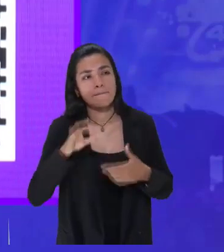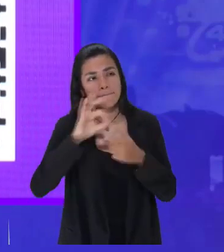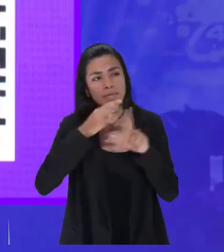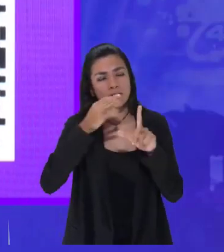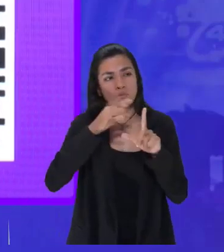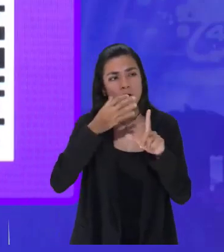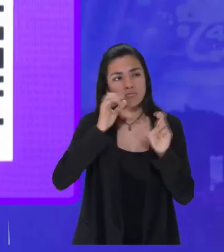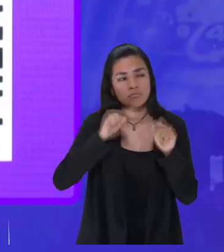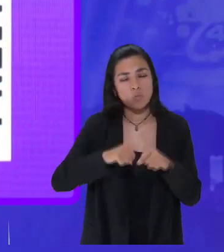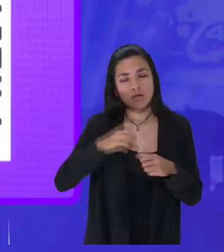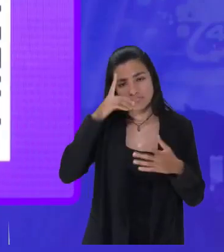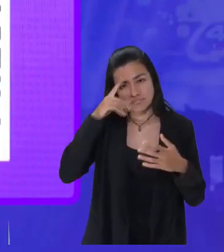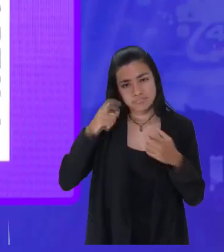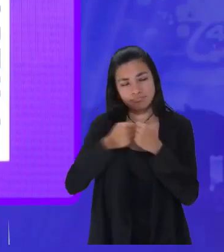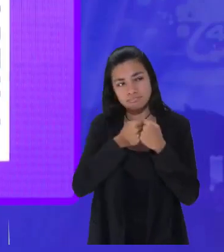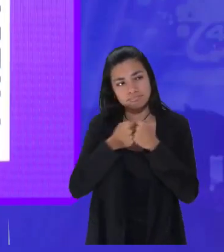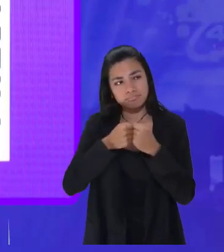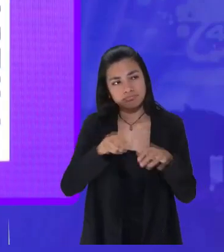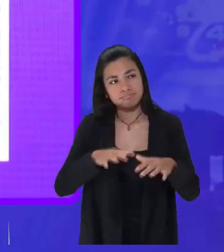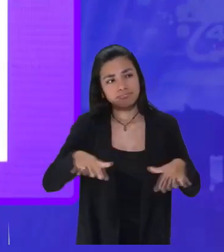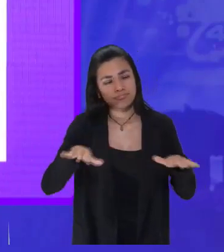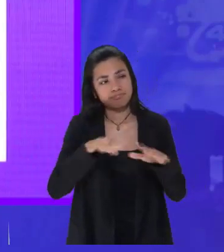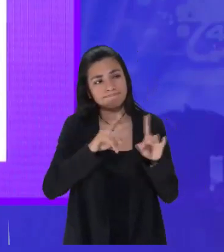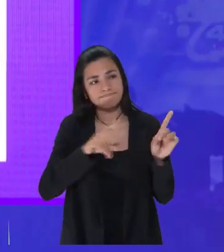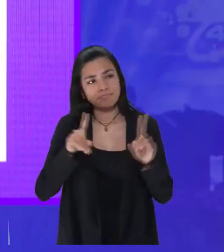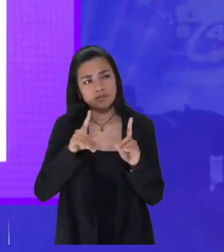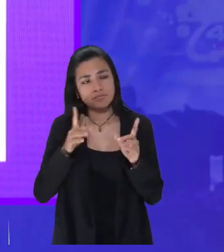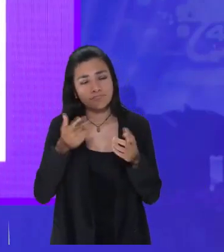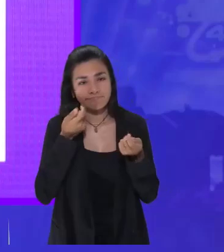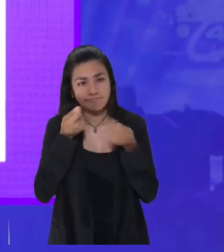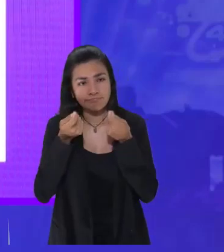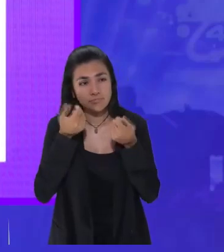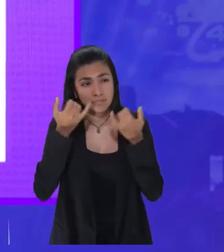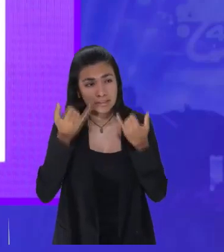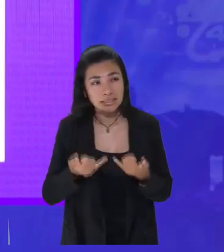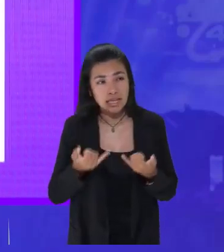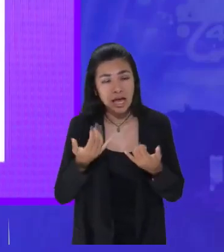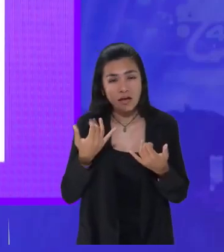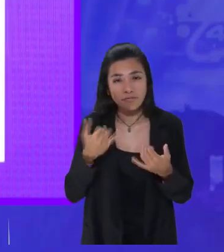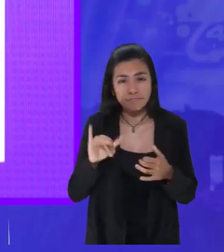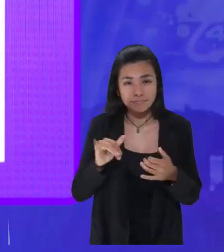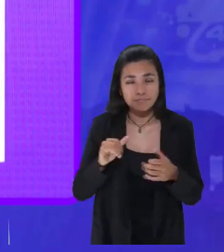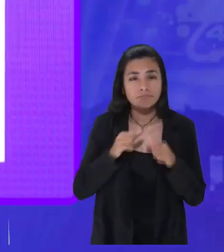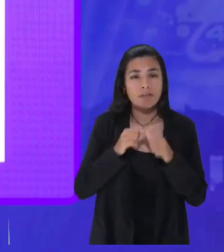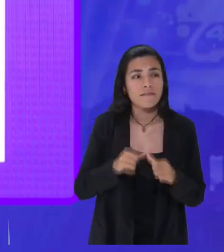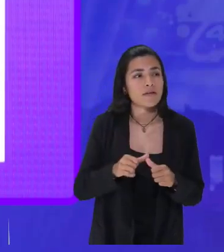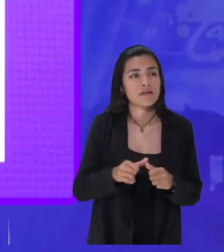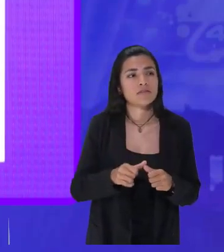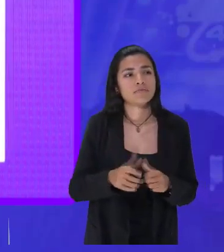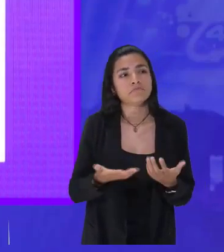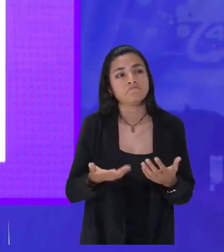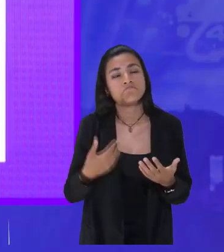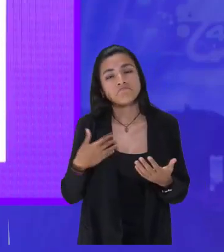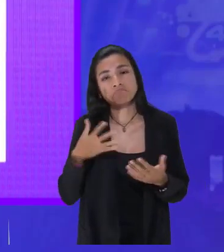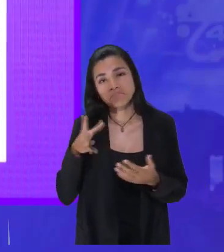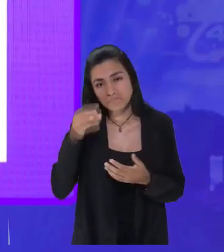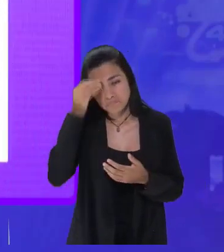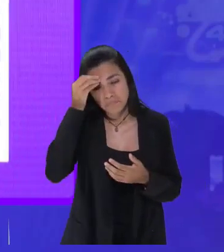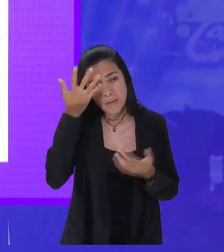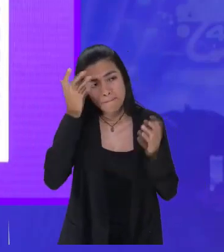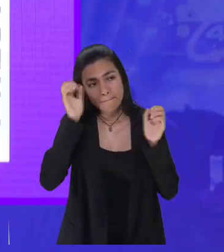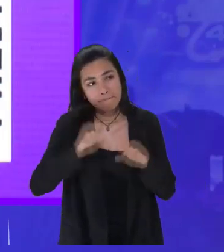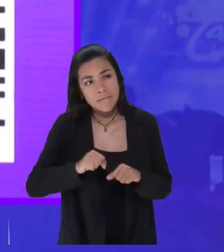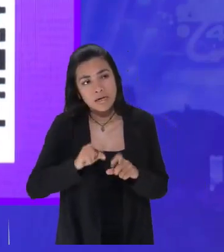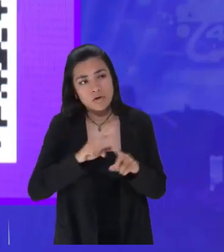hacer sinergias en esos entornos. Pero que nosotros estratégicamente en este momento lo tengamos definido, lo consideramos, pero no lo